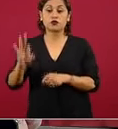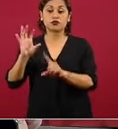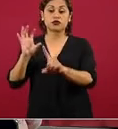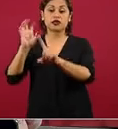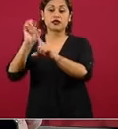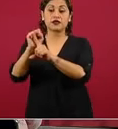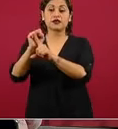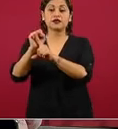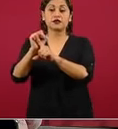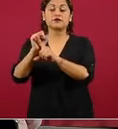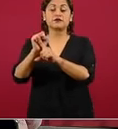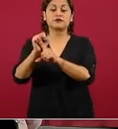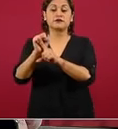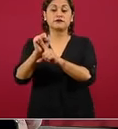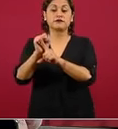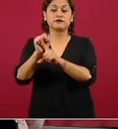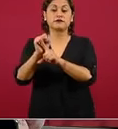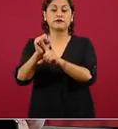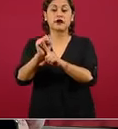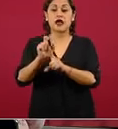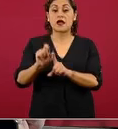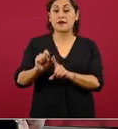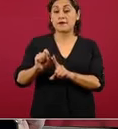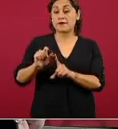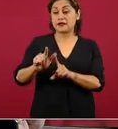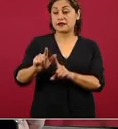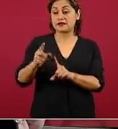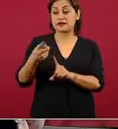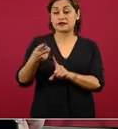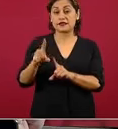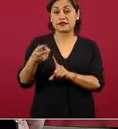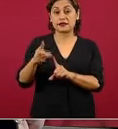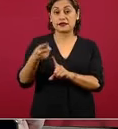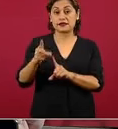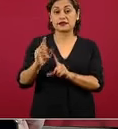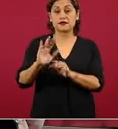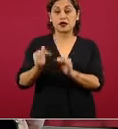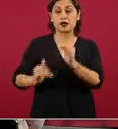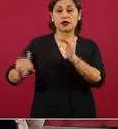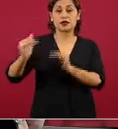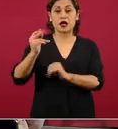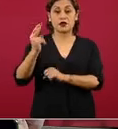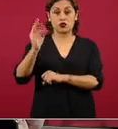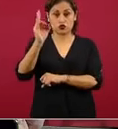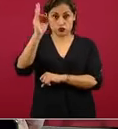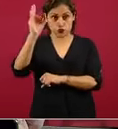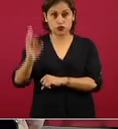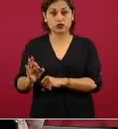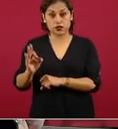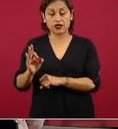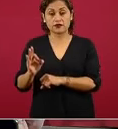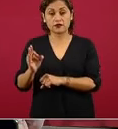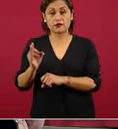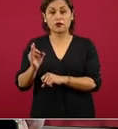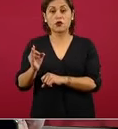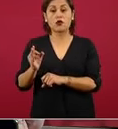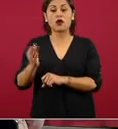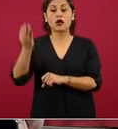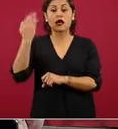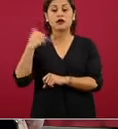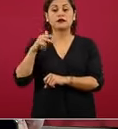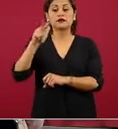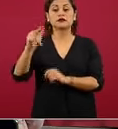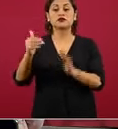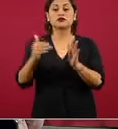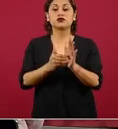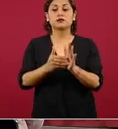la ocupación el 27 de diciembre ya estamos un 2% de incremento, cuando habíamos llegado a